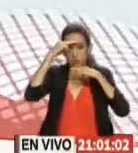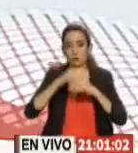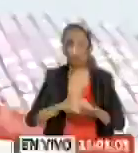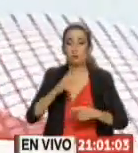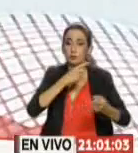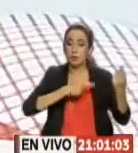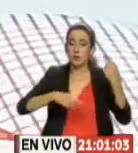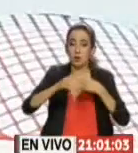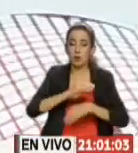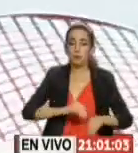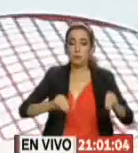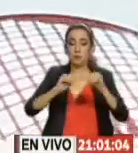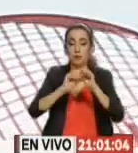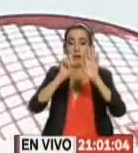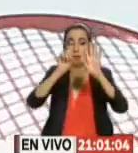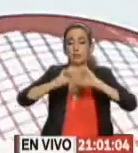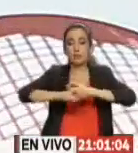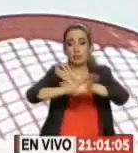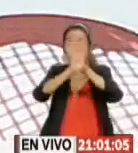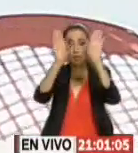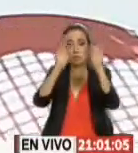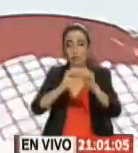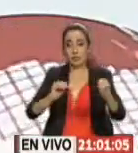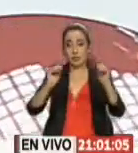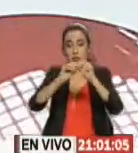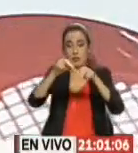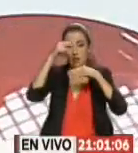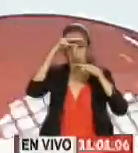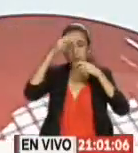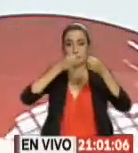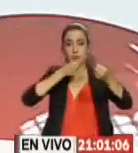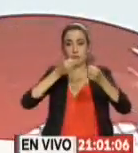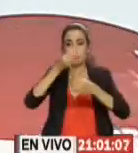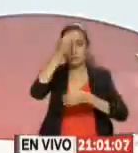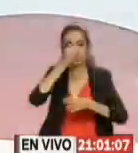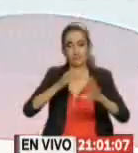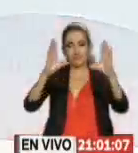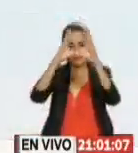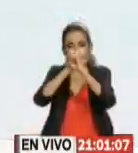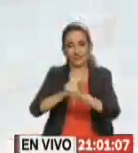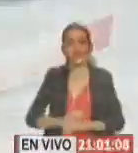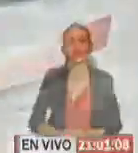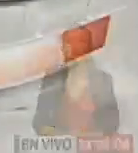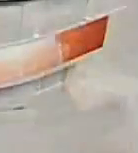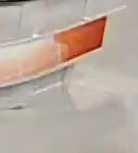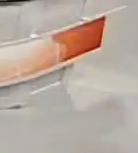Regresaremos mañana muy temprano, 6 de la mañana, con más noticias y entrevistas para todos. Feliz noche.